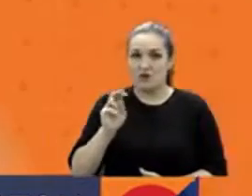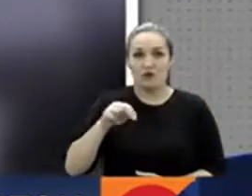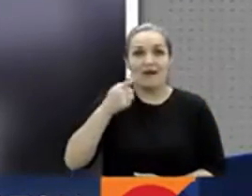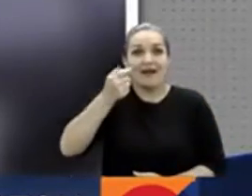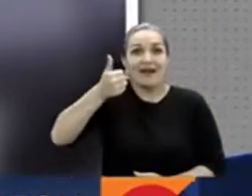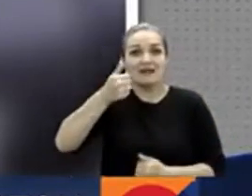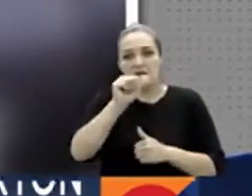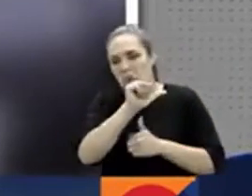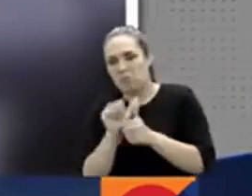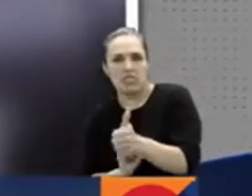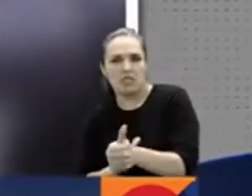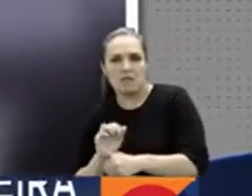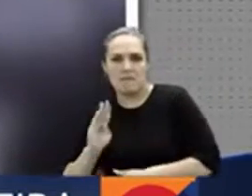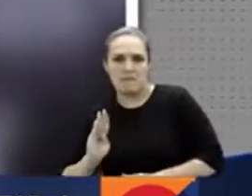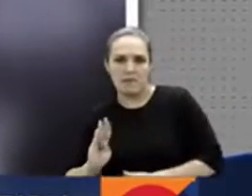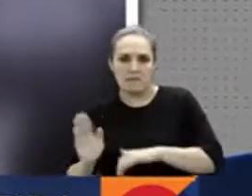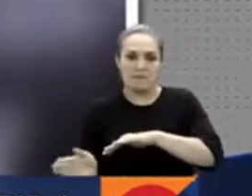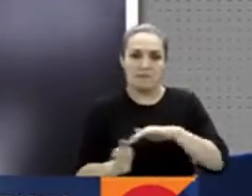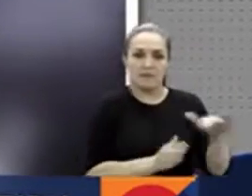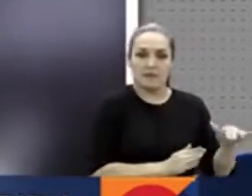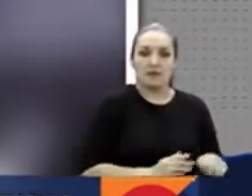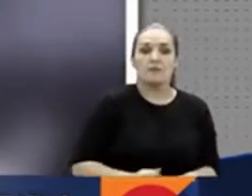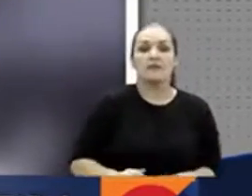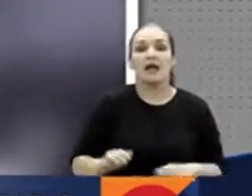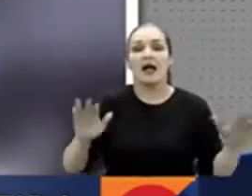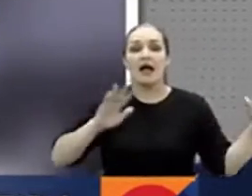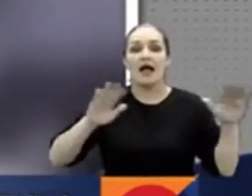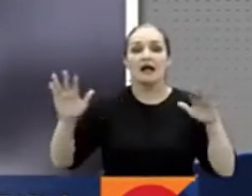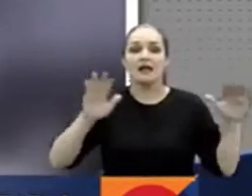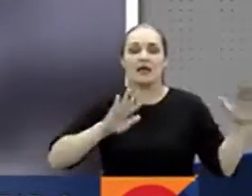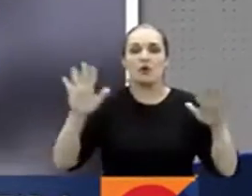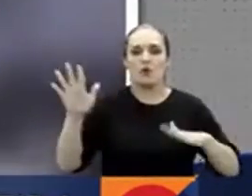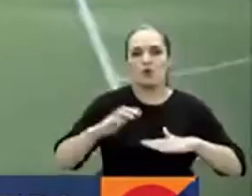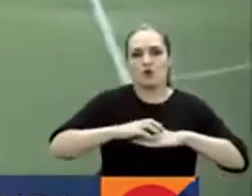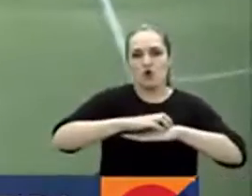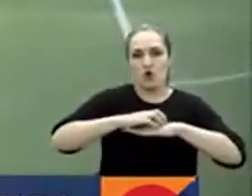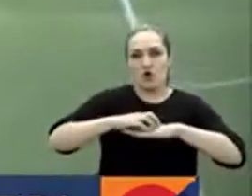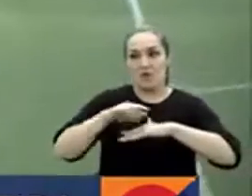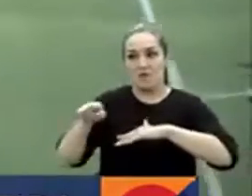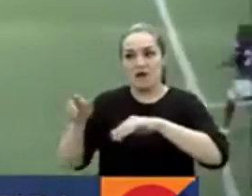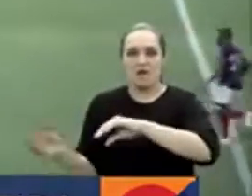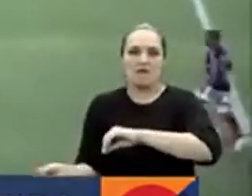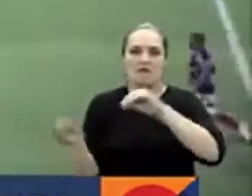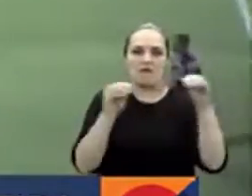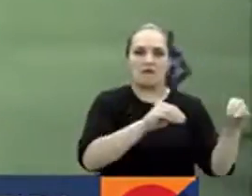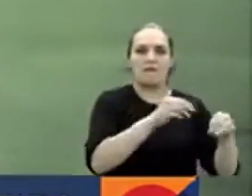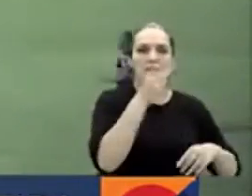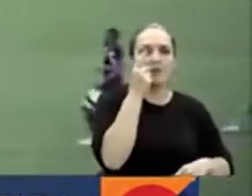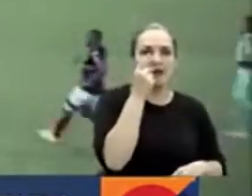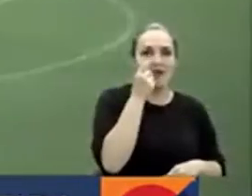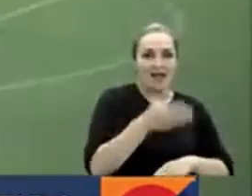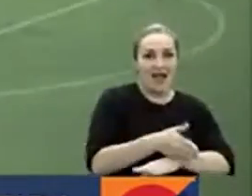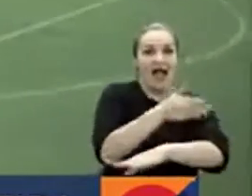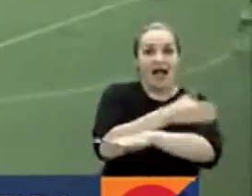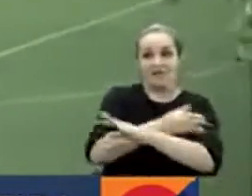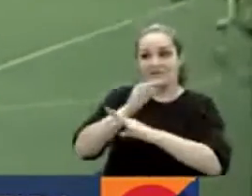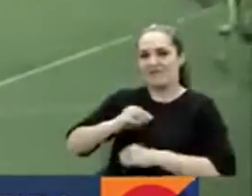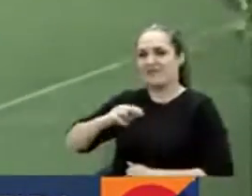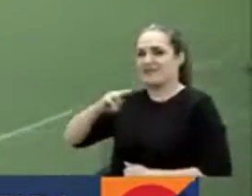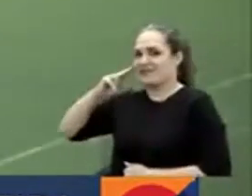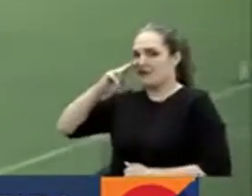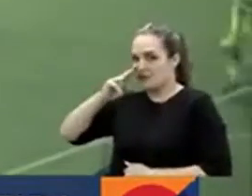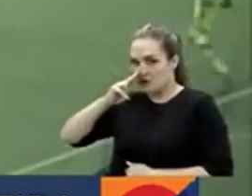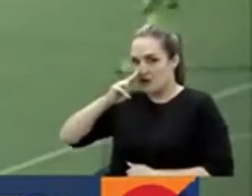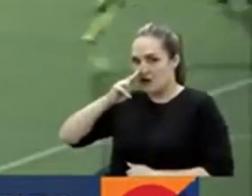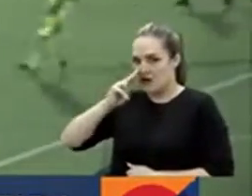la B. El arquero tolimense Aldair Quintana fue anunciado como nuevo jugador del Deportivo Pereira. El golero proveniente de Atlético Nacional volverá a ser